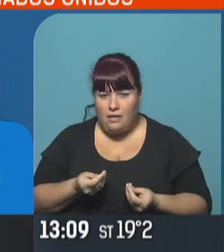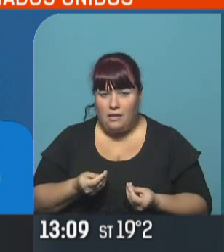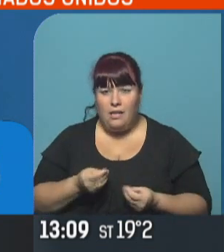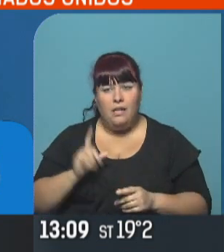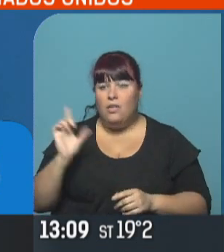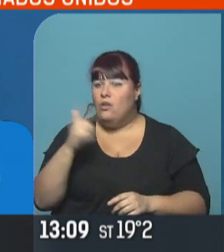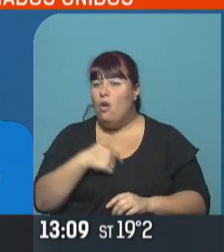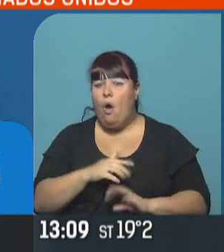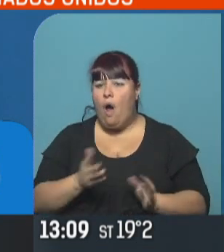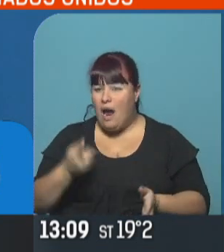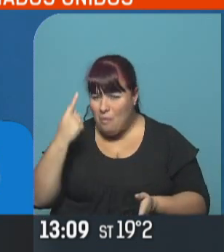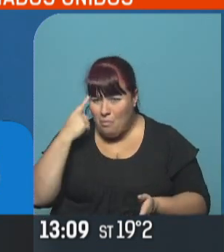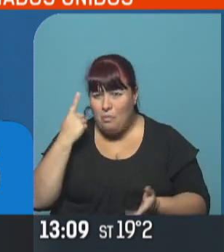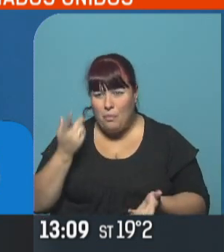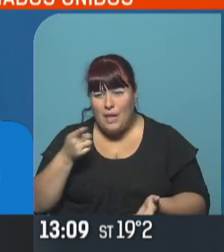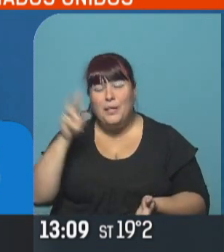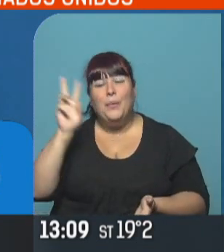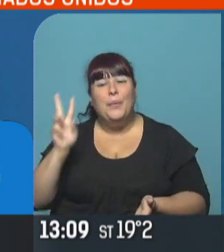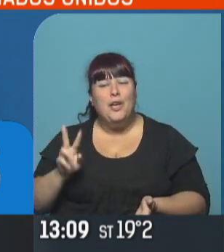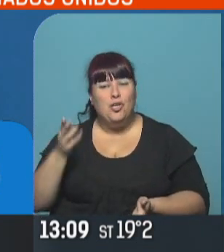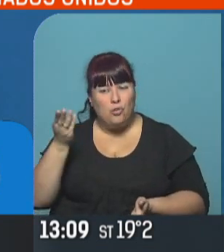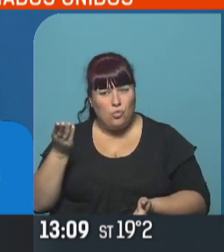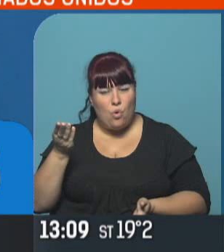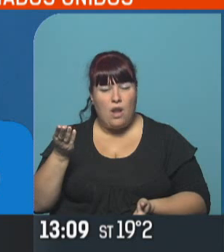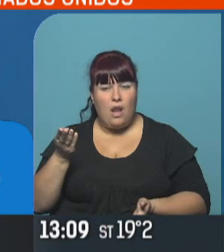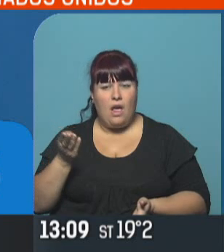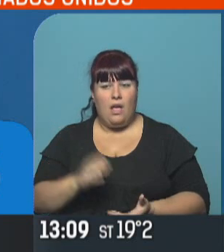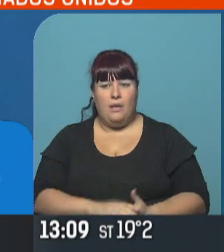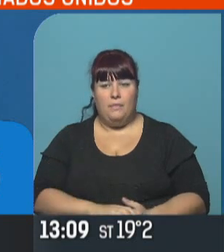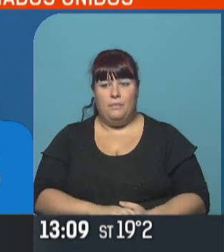Es increíble pensar que Venezuela,